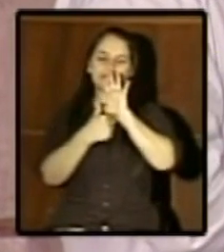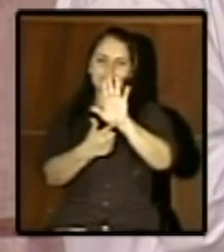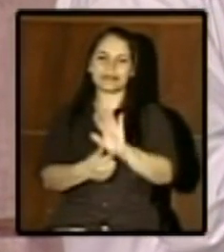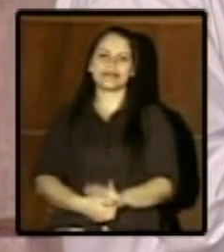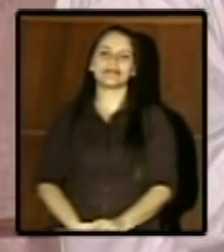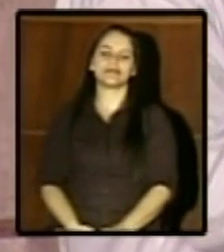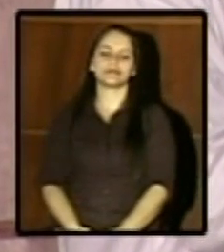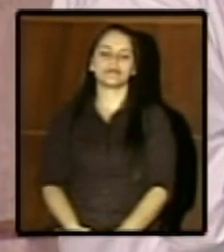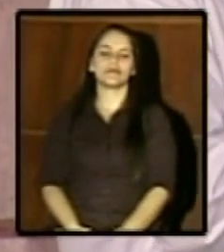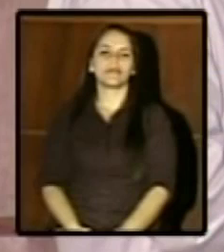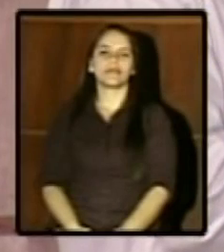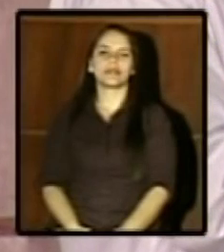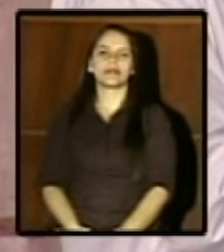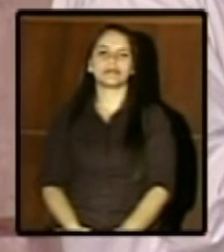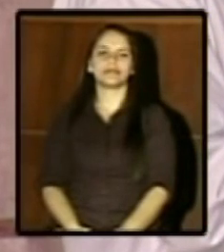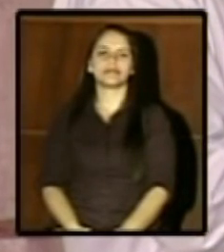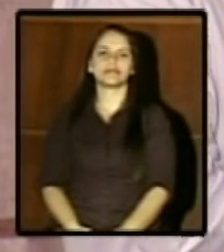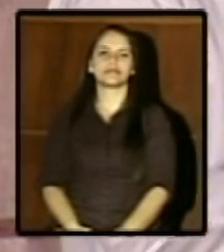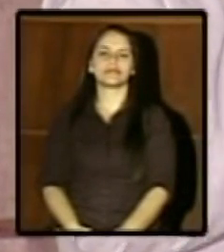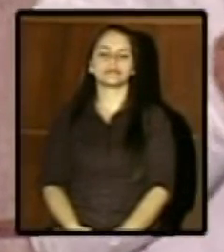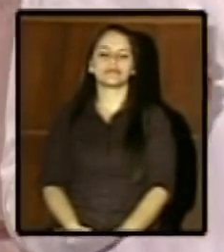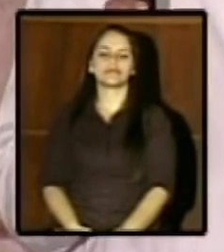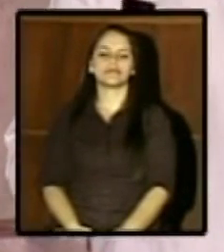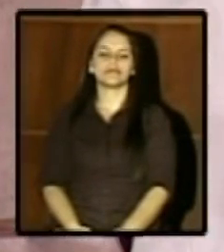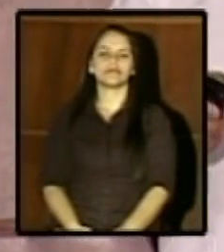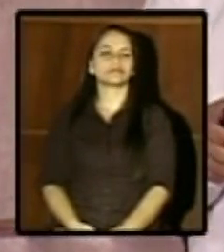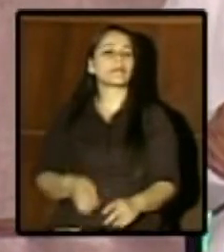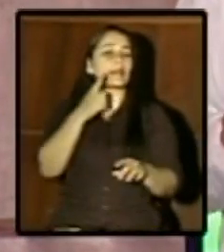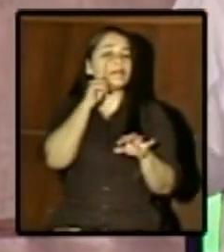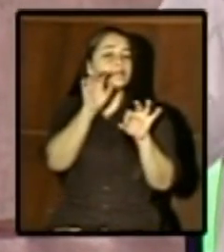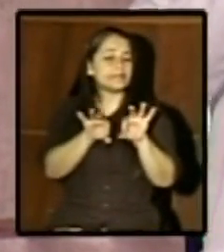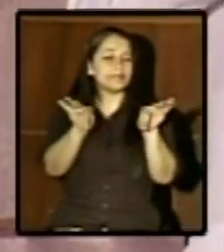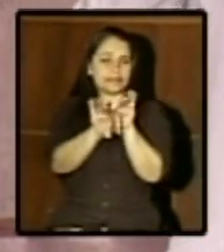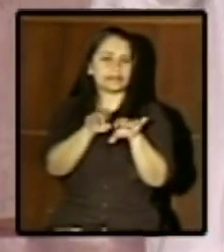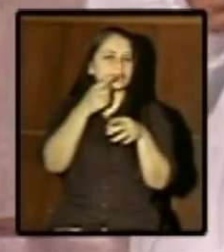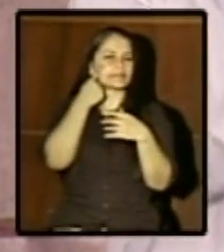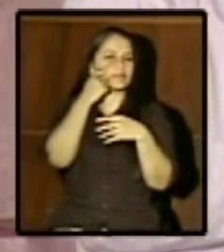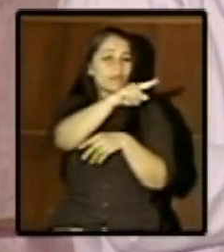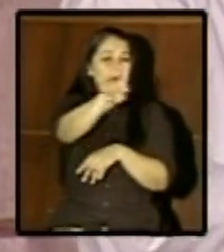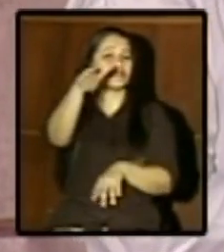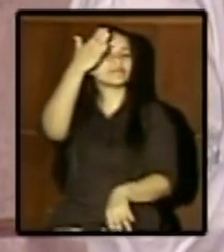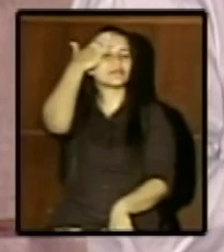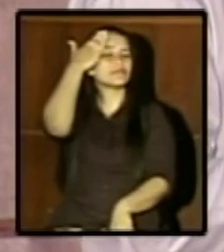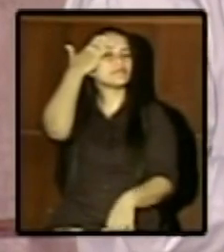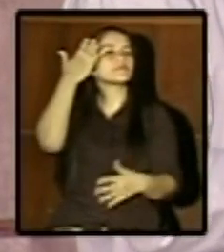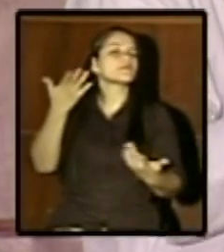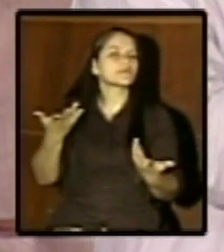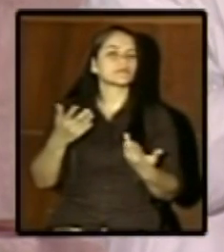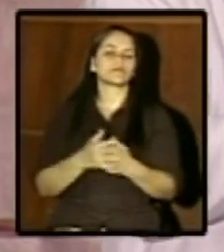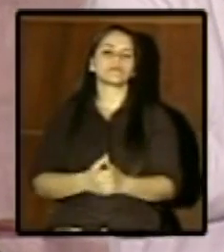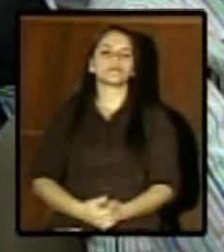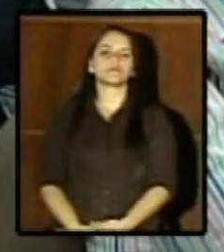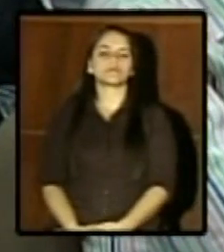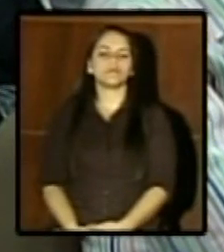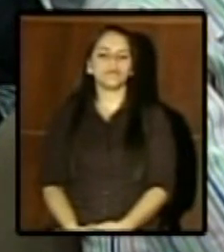absorbió mucho y no me la dejó quemar. Aquí vemos ejemplificada la patela y vemos algo muy importante y que es para que tengamos